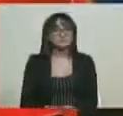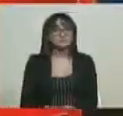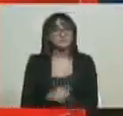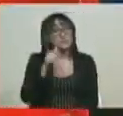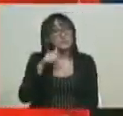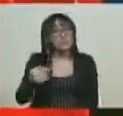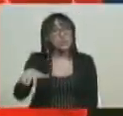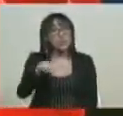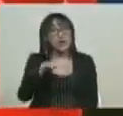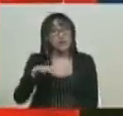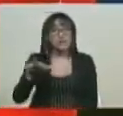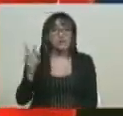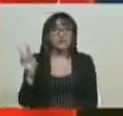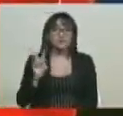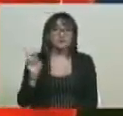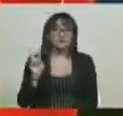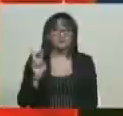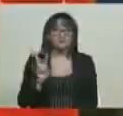El pueblo de Venezuela.